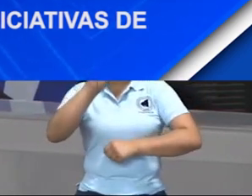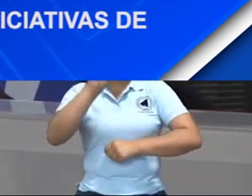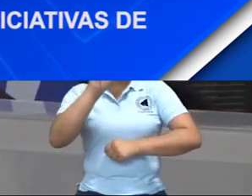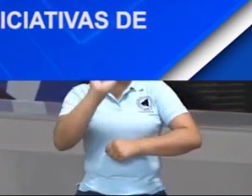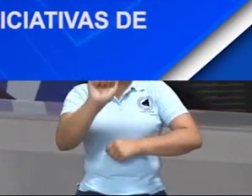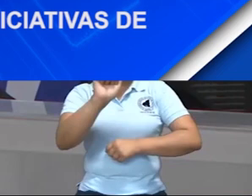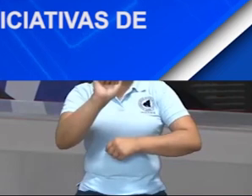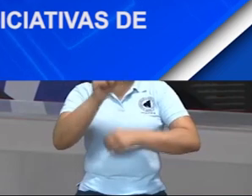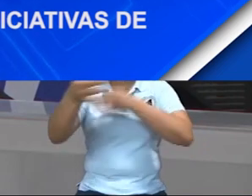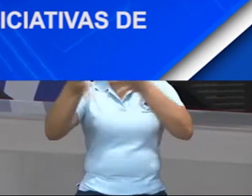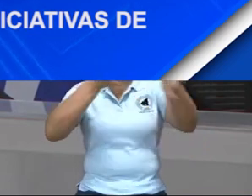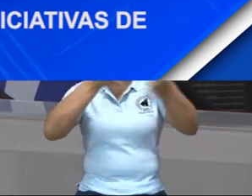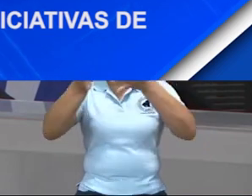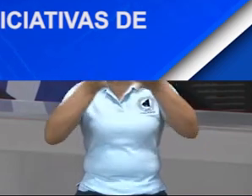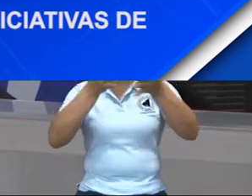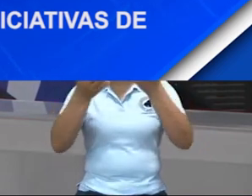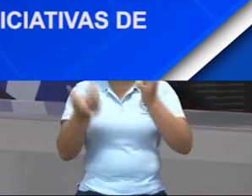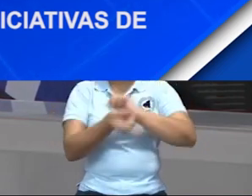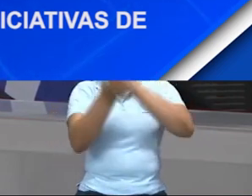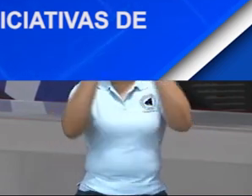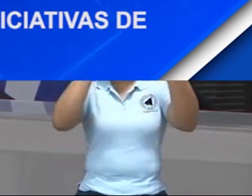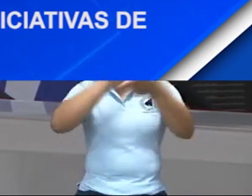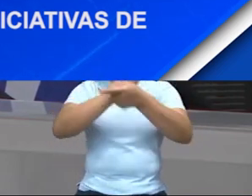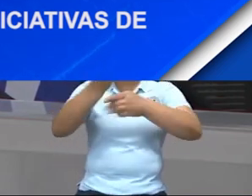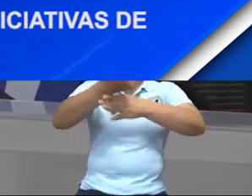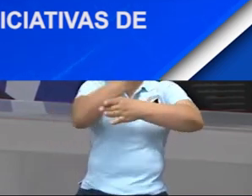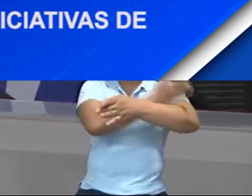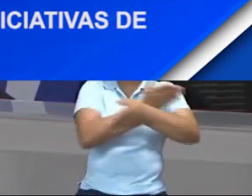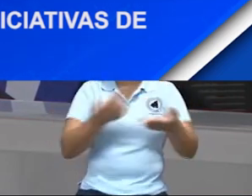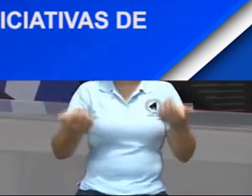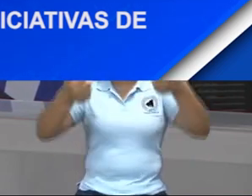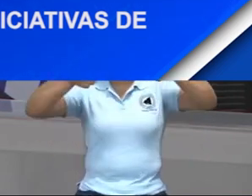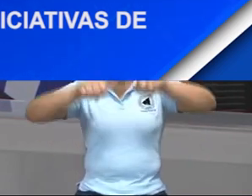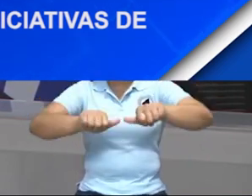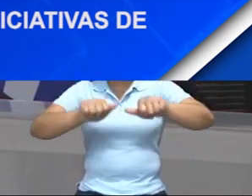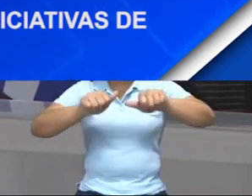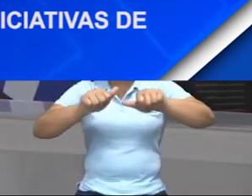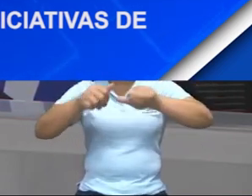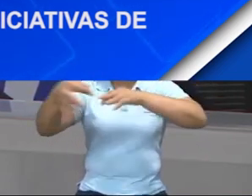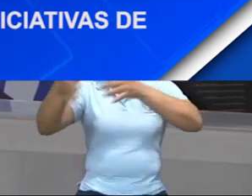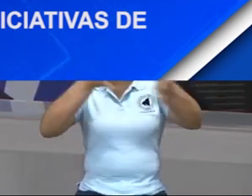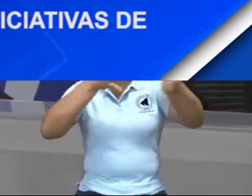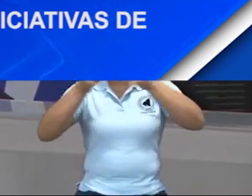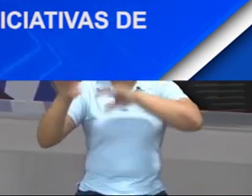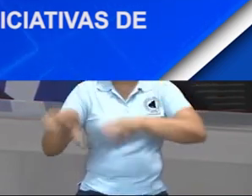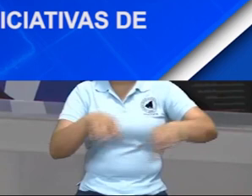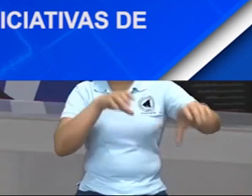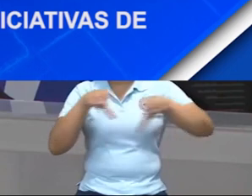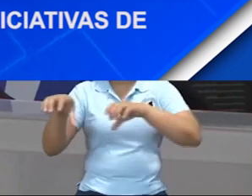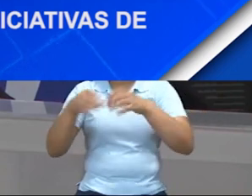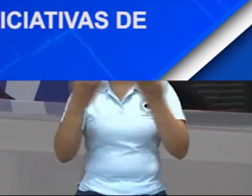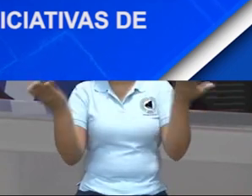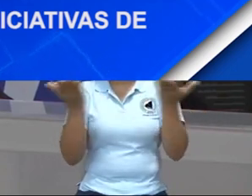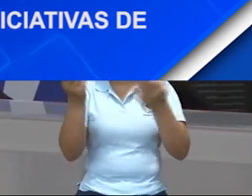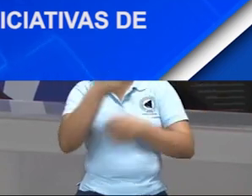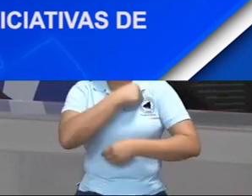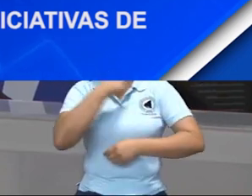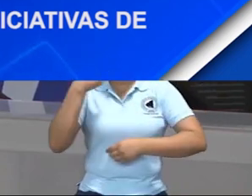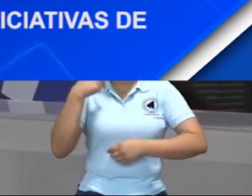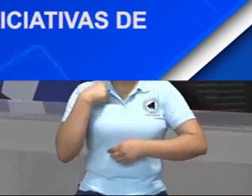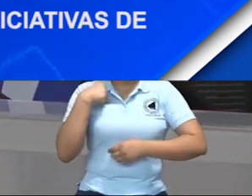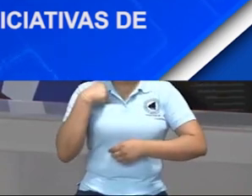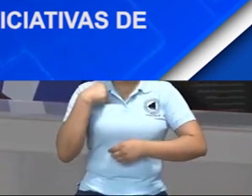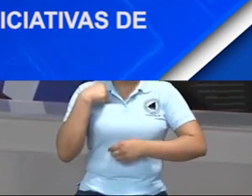protocolo reforma la cláusula segunda del acuerdo binacional referida a las áreas de acción que se realizarán en